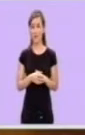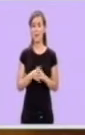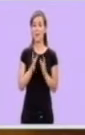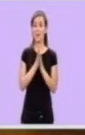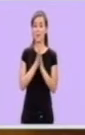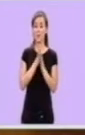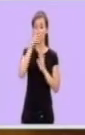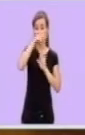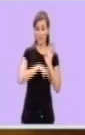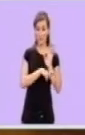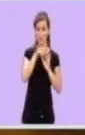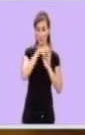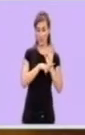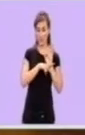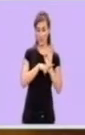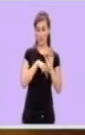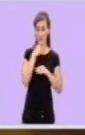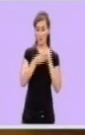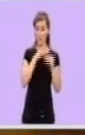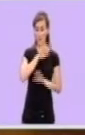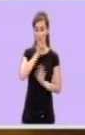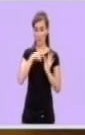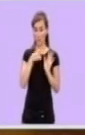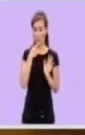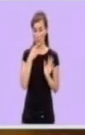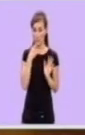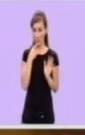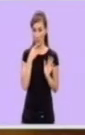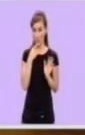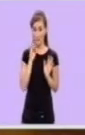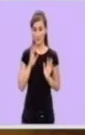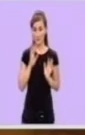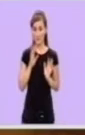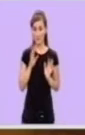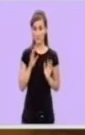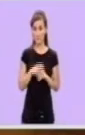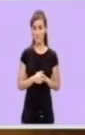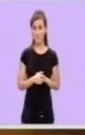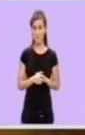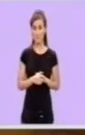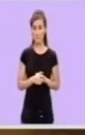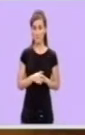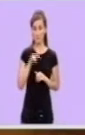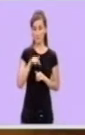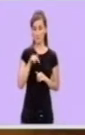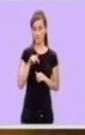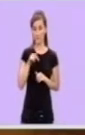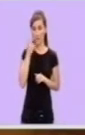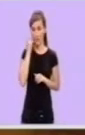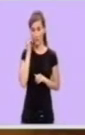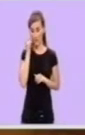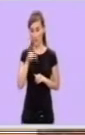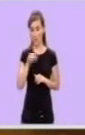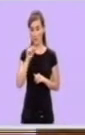la normativa aplicable, porque lo dice la legislación, no debe instalarse